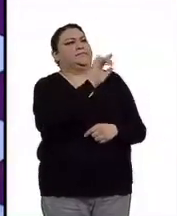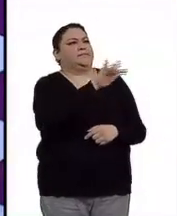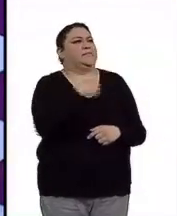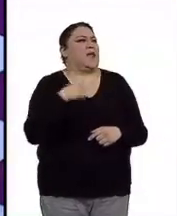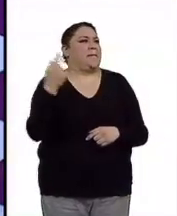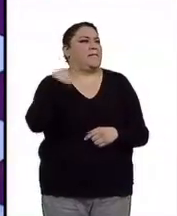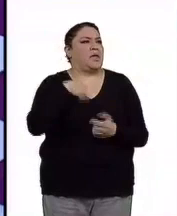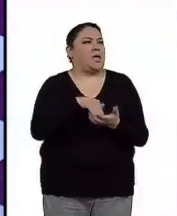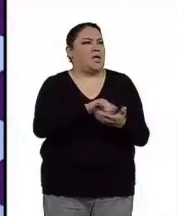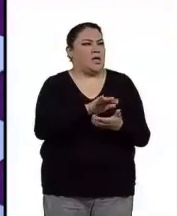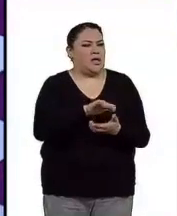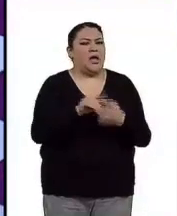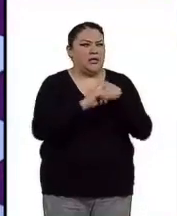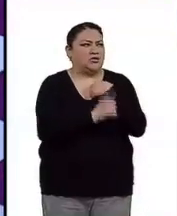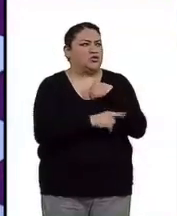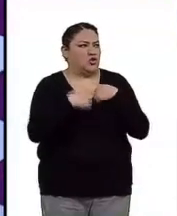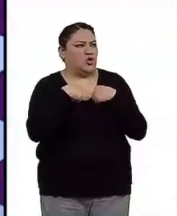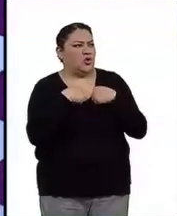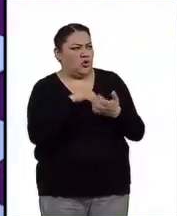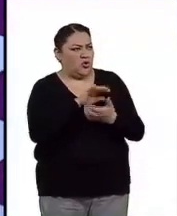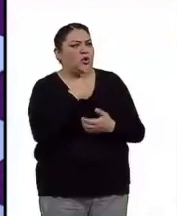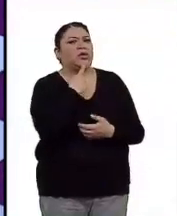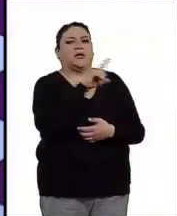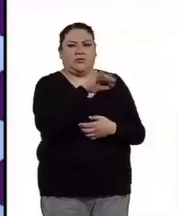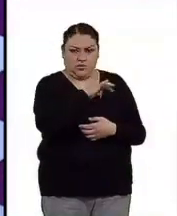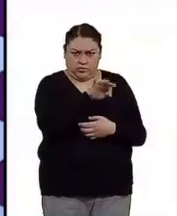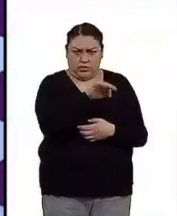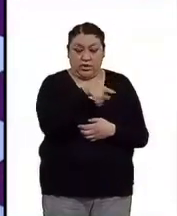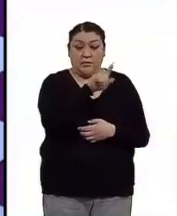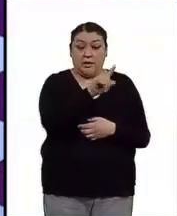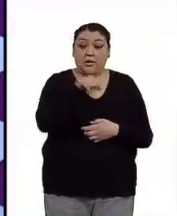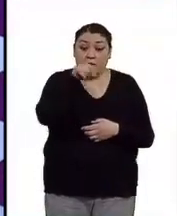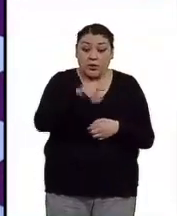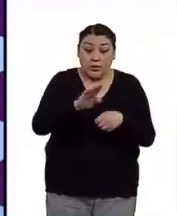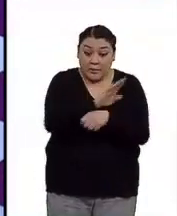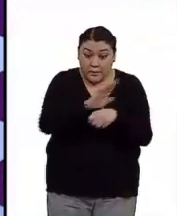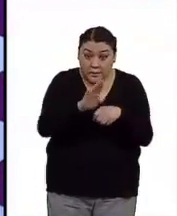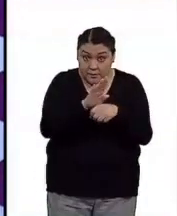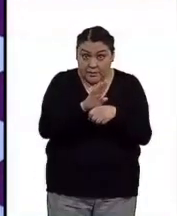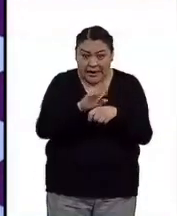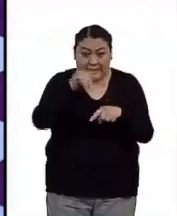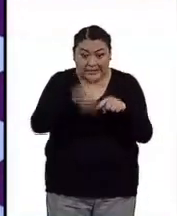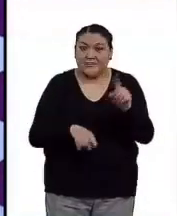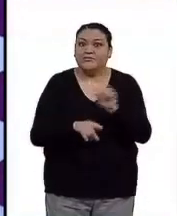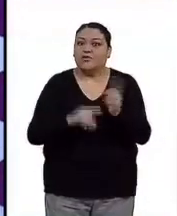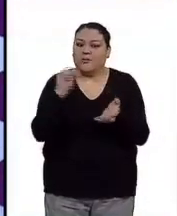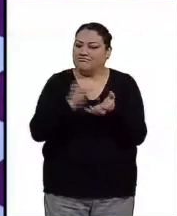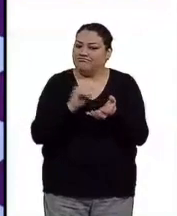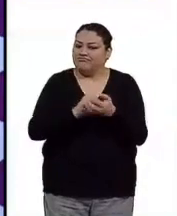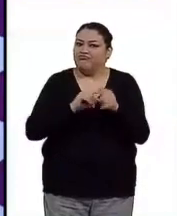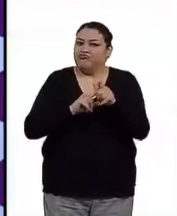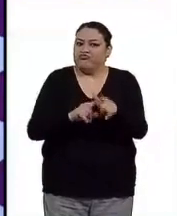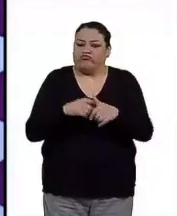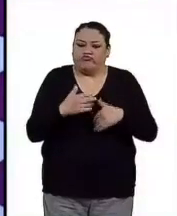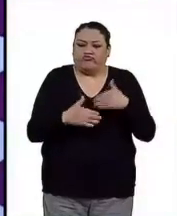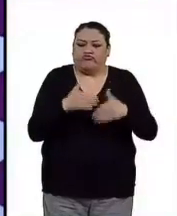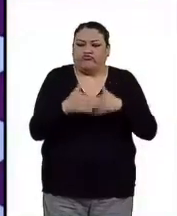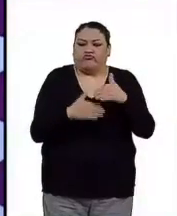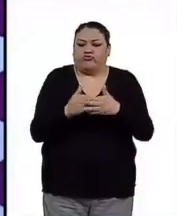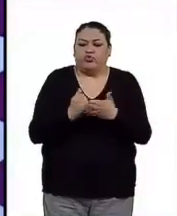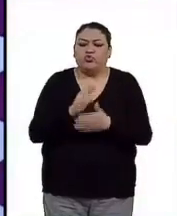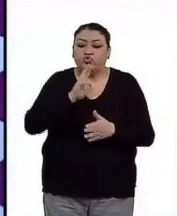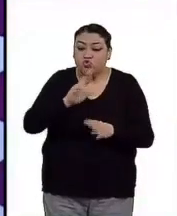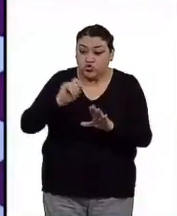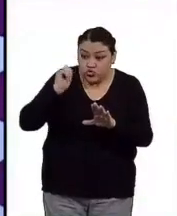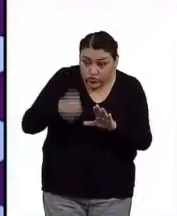por despido injustificado, por embarazo, y que entonces no se le dé de baja y que ella conserve derechos. Y el día de mañana, si se condena en el